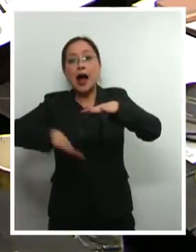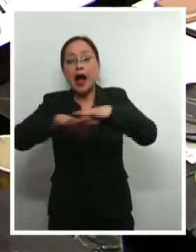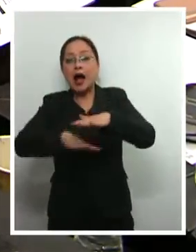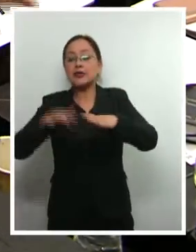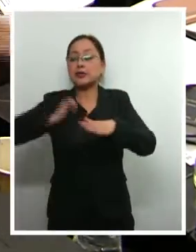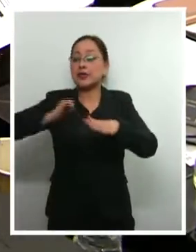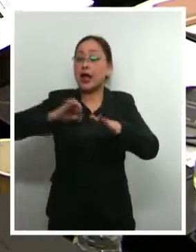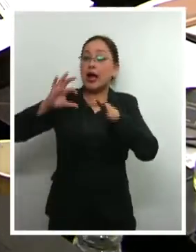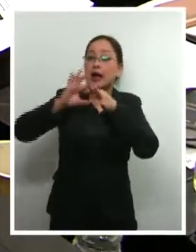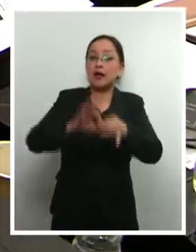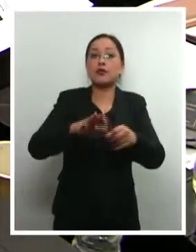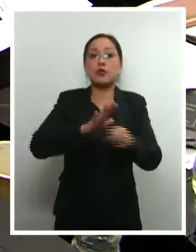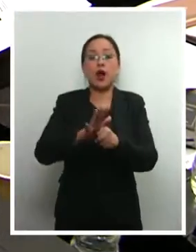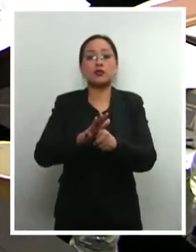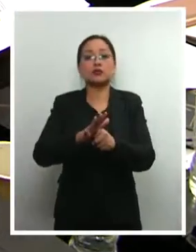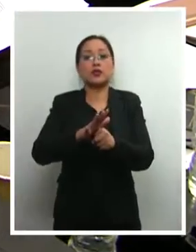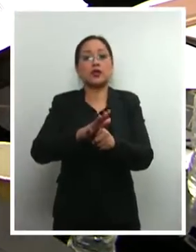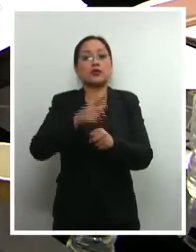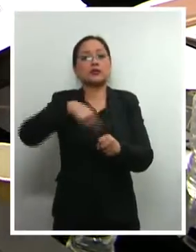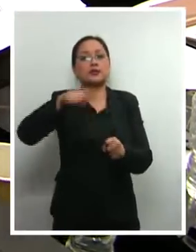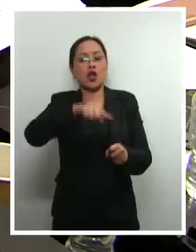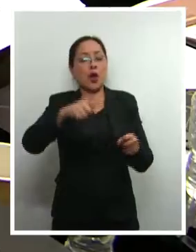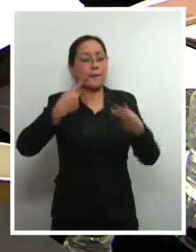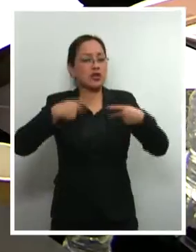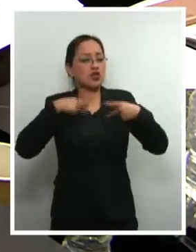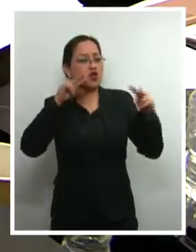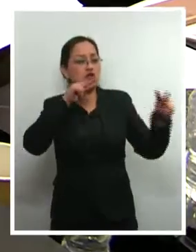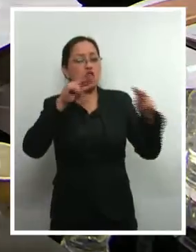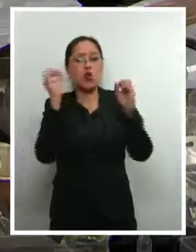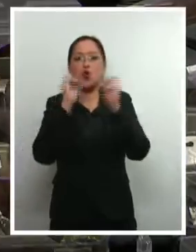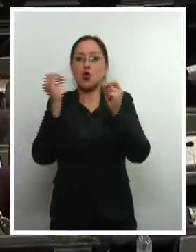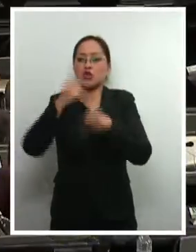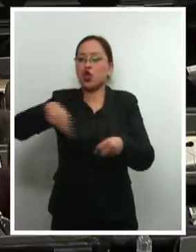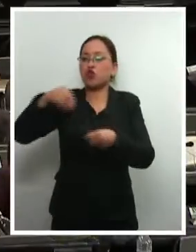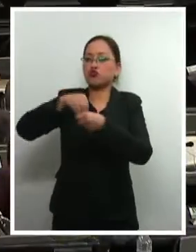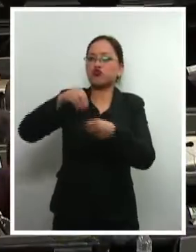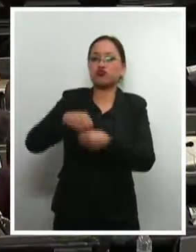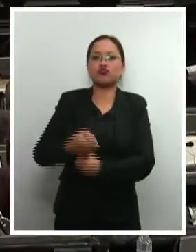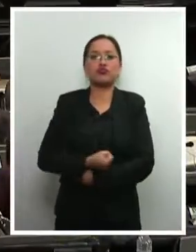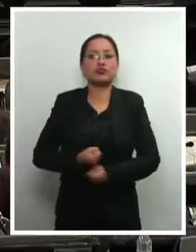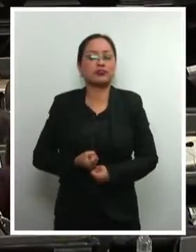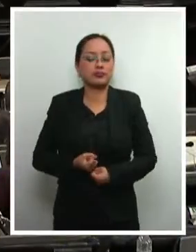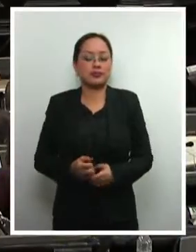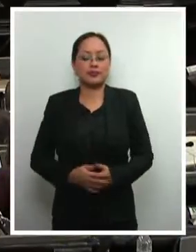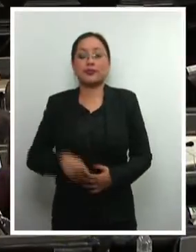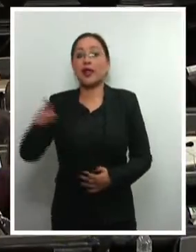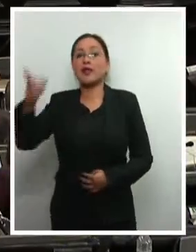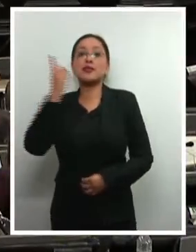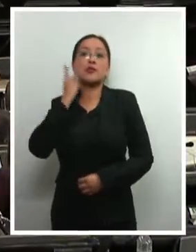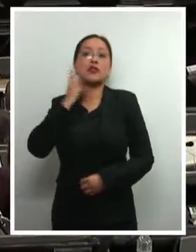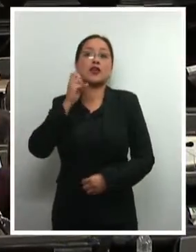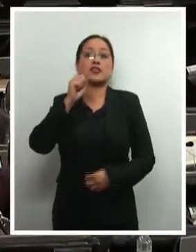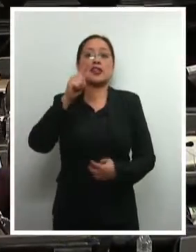va a quedar a espaldas de la opinión pública. Muchas gracias. Santiago Krill, por favor.